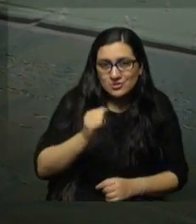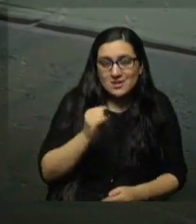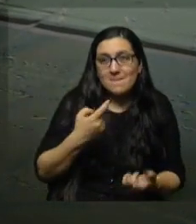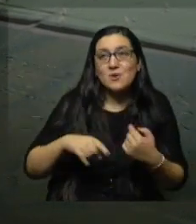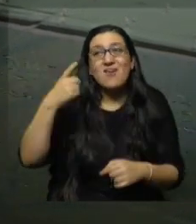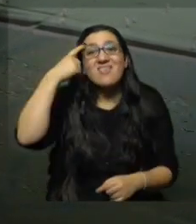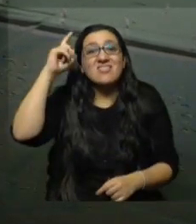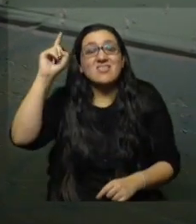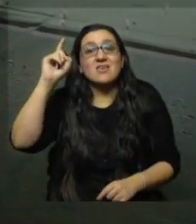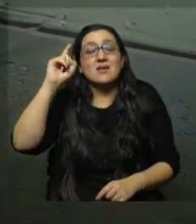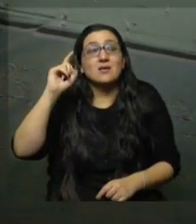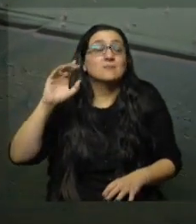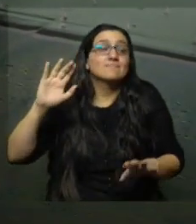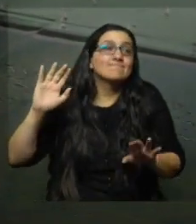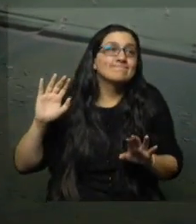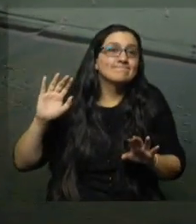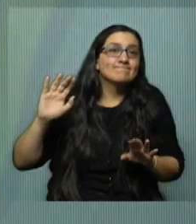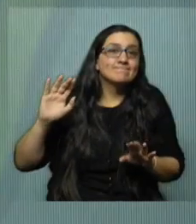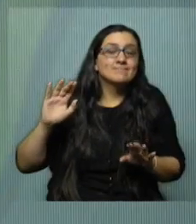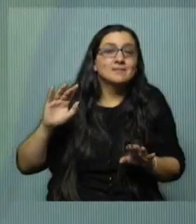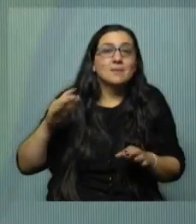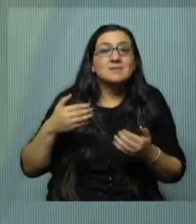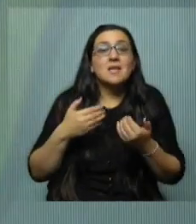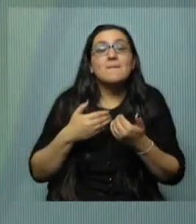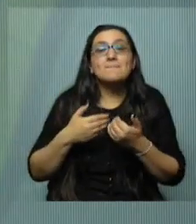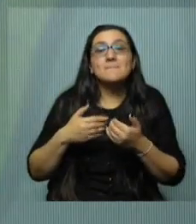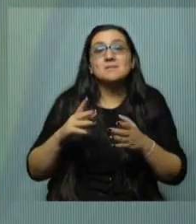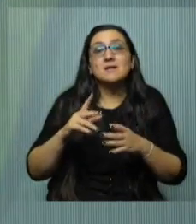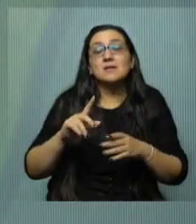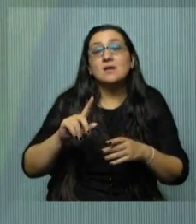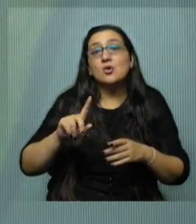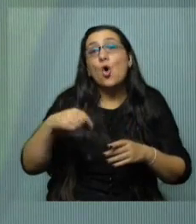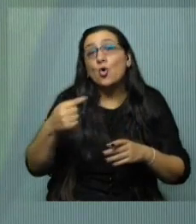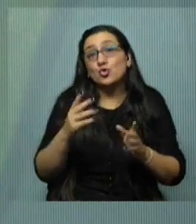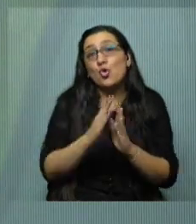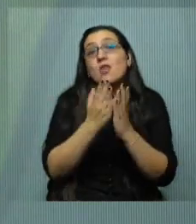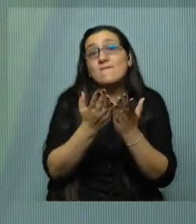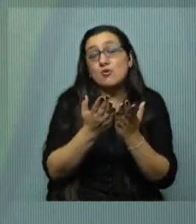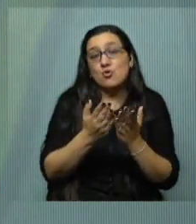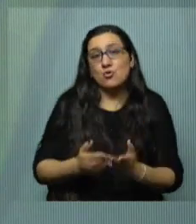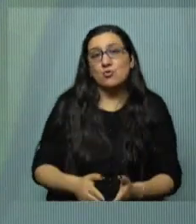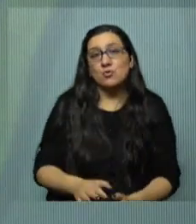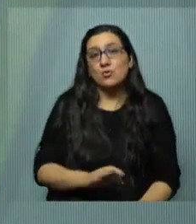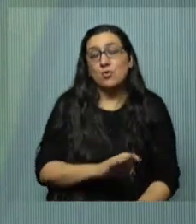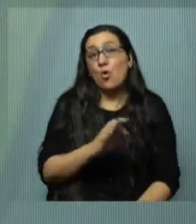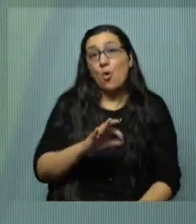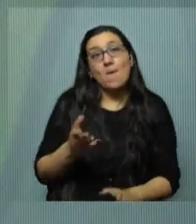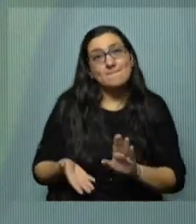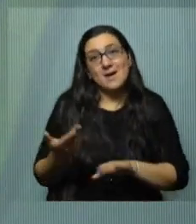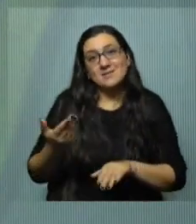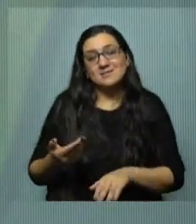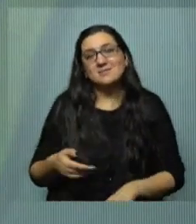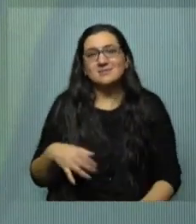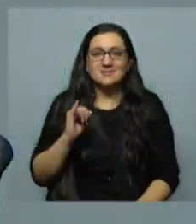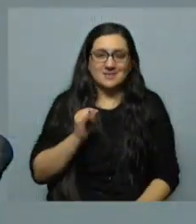que está ahí de tal vez incursionar en alguna siguiente entrega de este libro, o más de una. No, va a haber